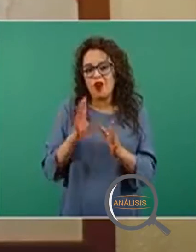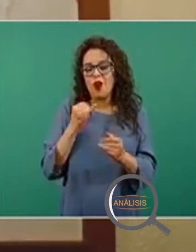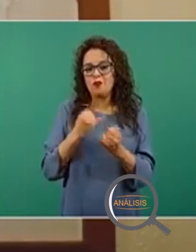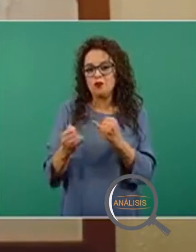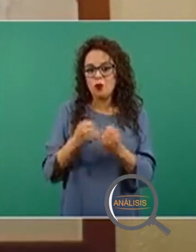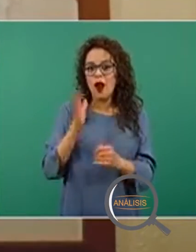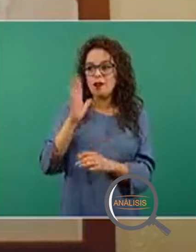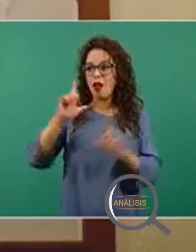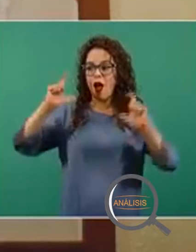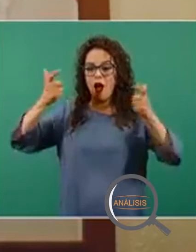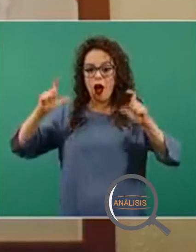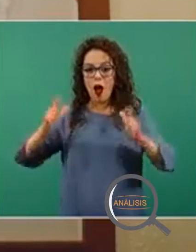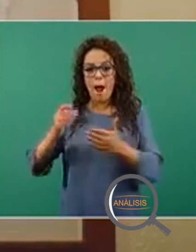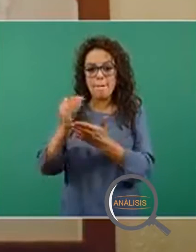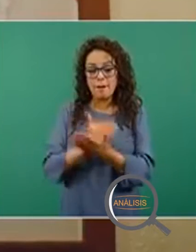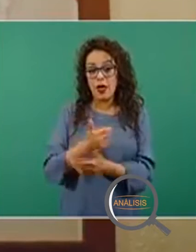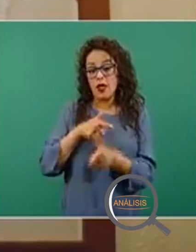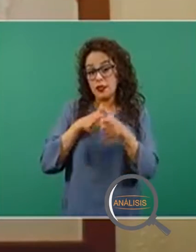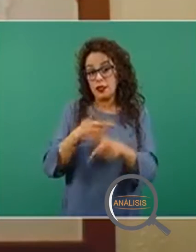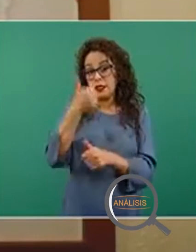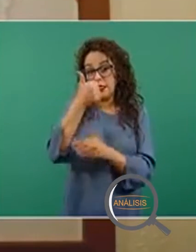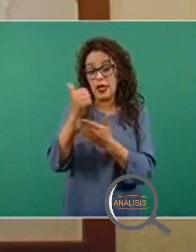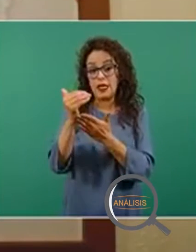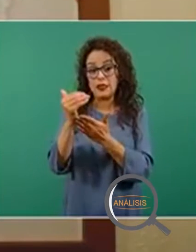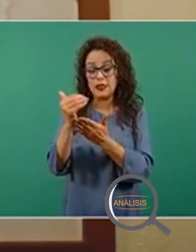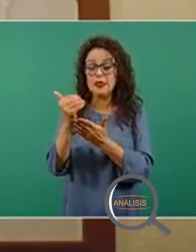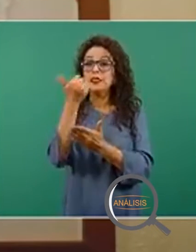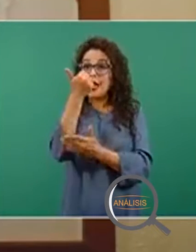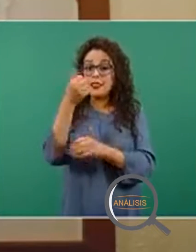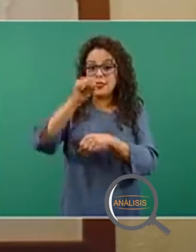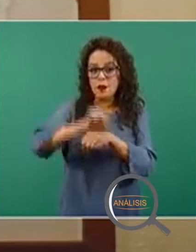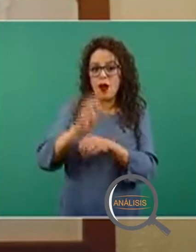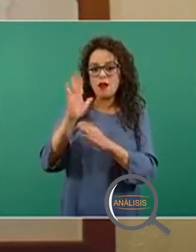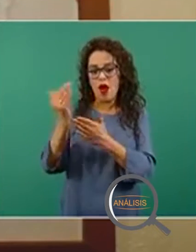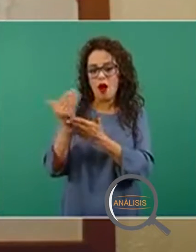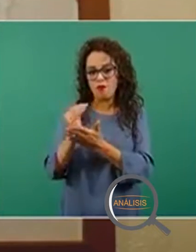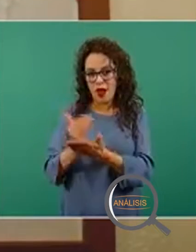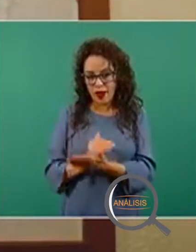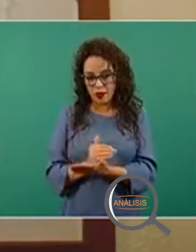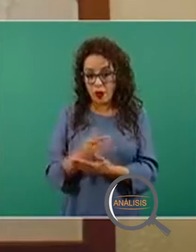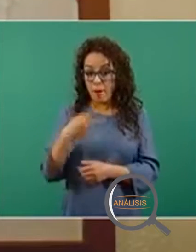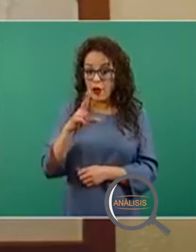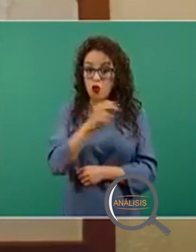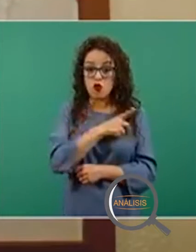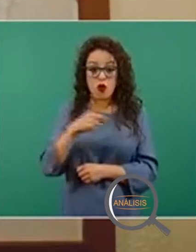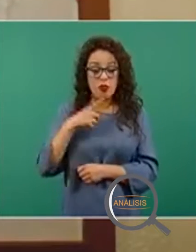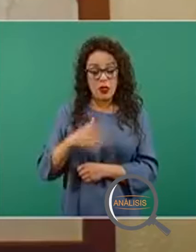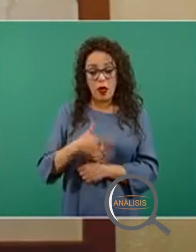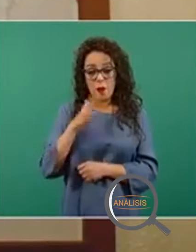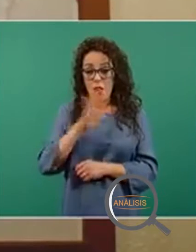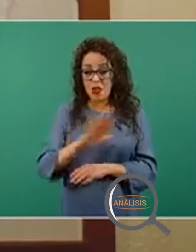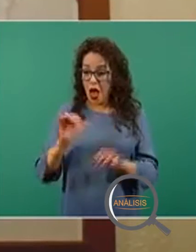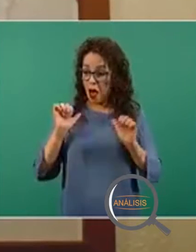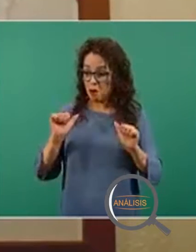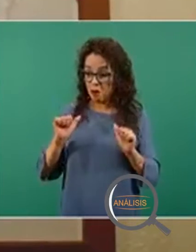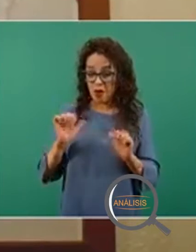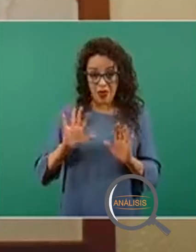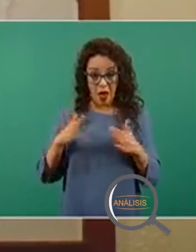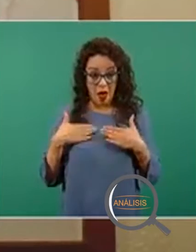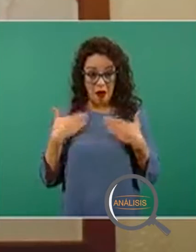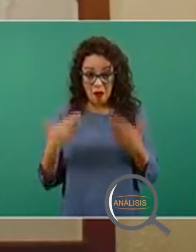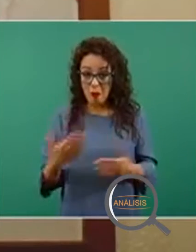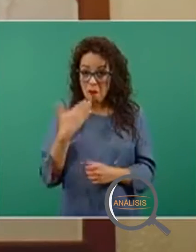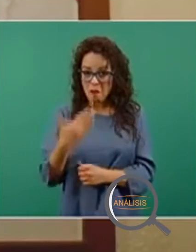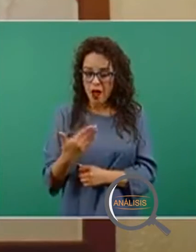sido muy consistente. Sin embargo, no debemos confiarnos en todo momento, como lo hemos dicho siempre, mientras